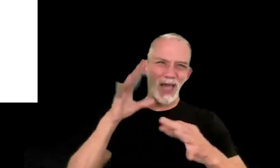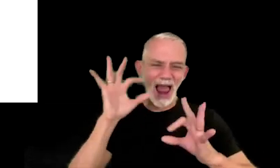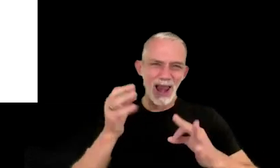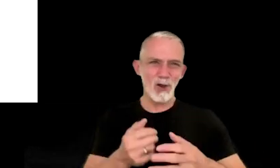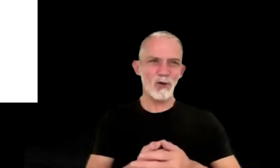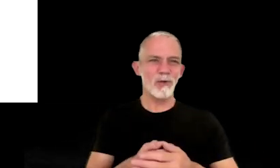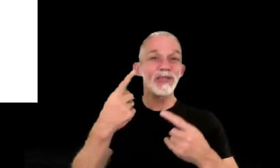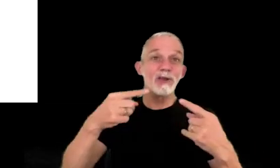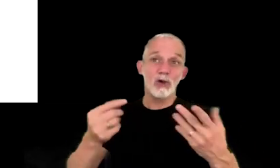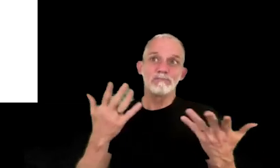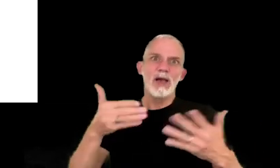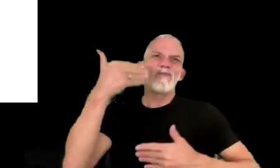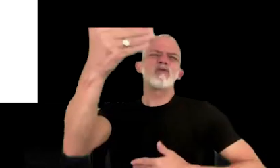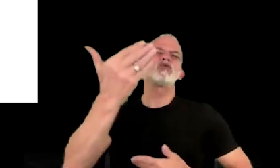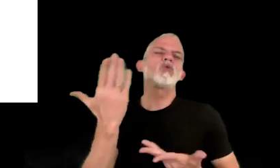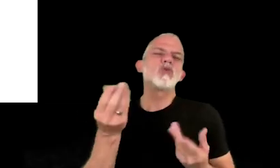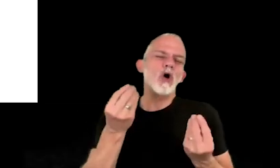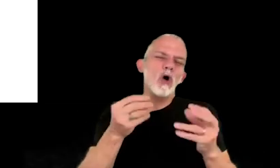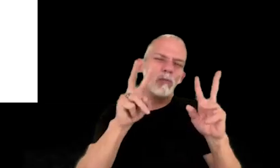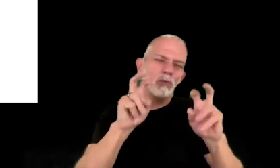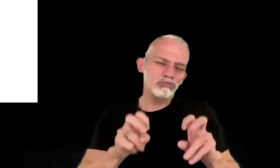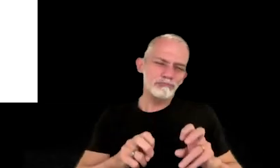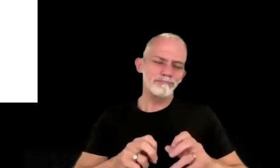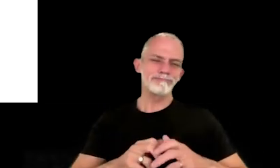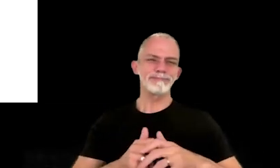que ver a futuro, qué es lo que voy a hacer.